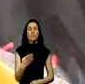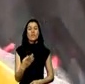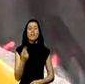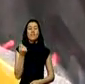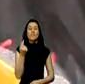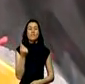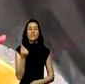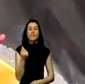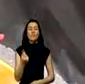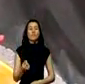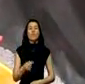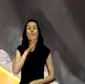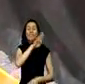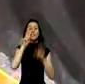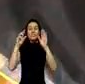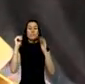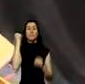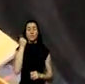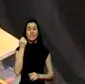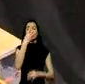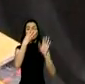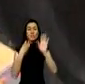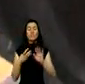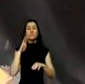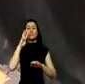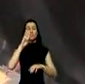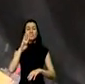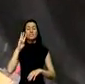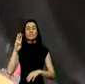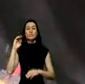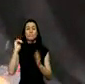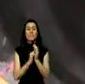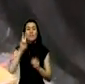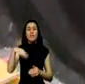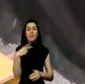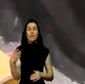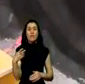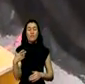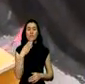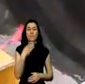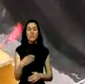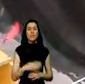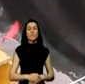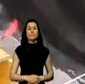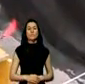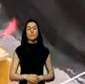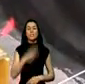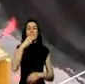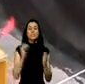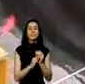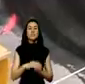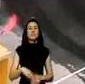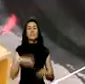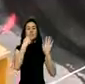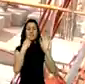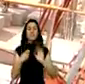.888.000 euros. Con esta cantidad estiman que podrán pagar un total de 3.688 facturas